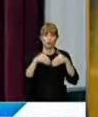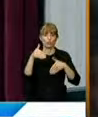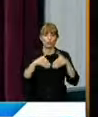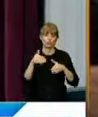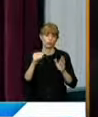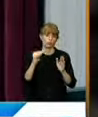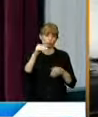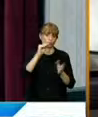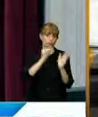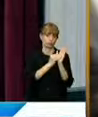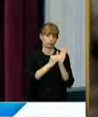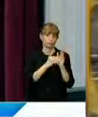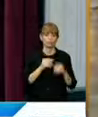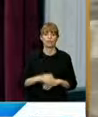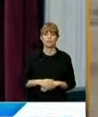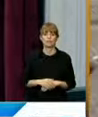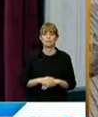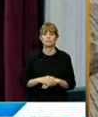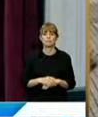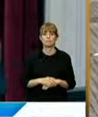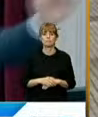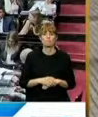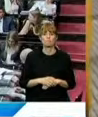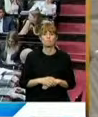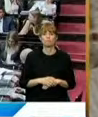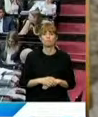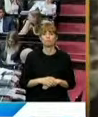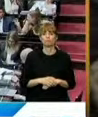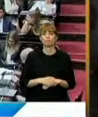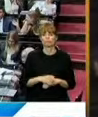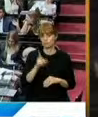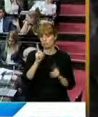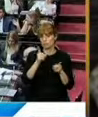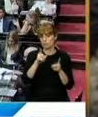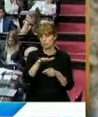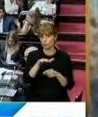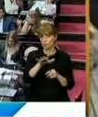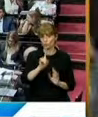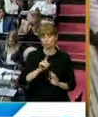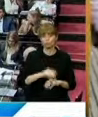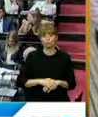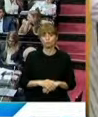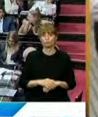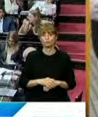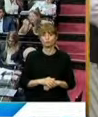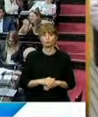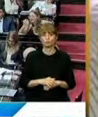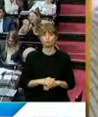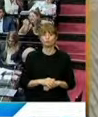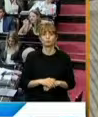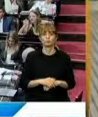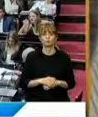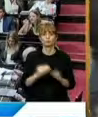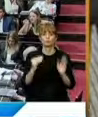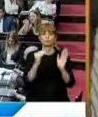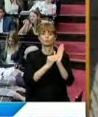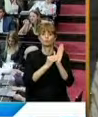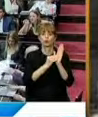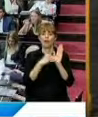marcha no por supuesto la cgt sino otros sindicatos que son afines a los organizaciones de izquierda salvemos distancias